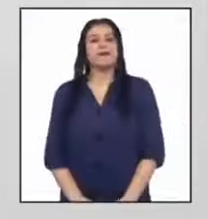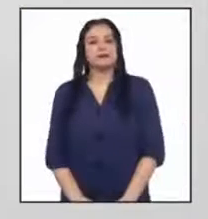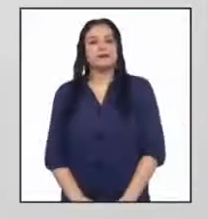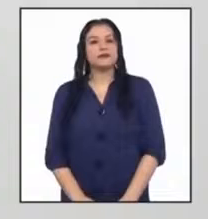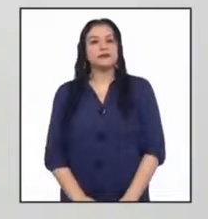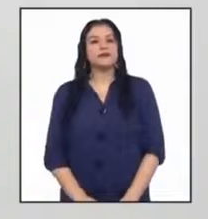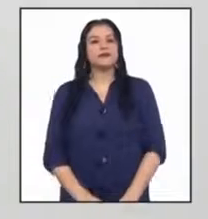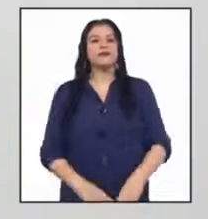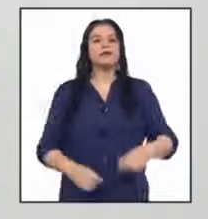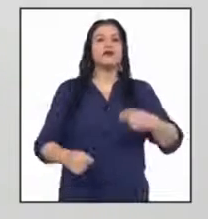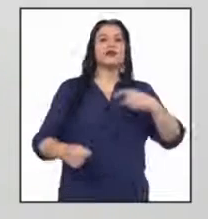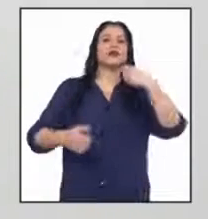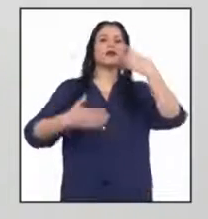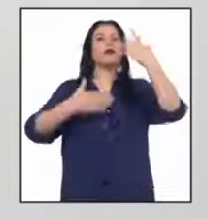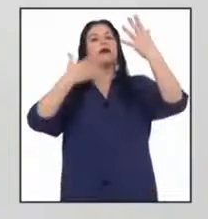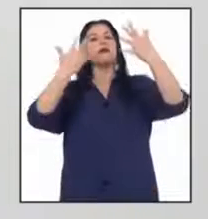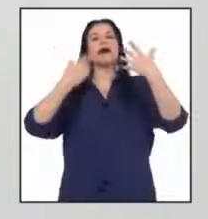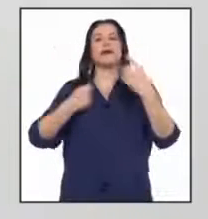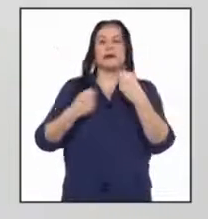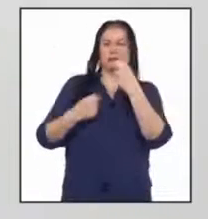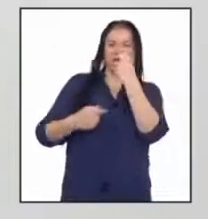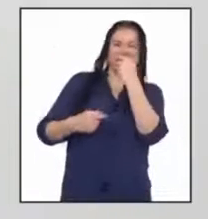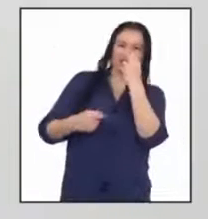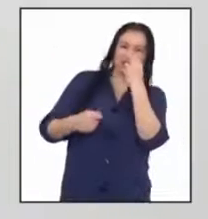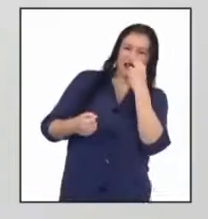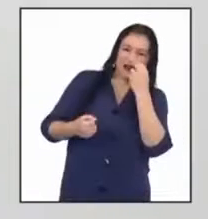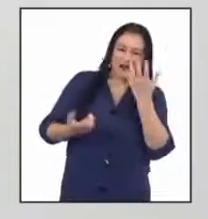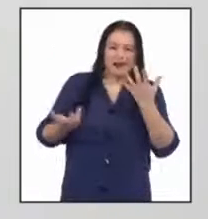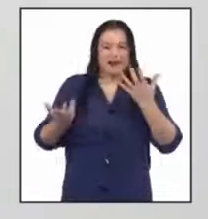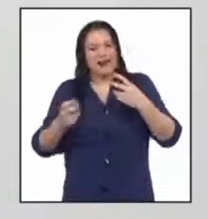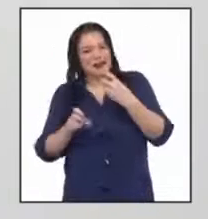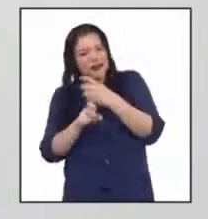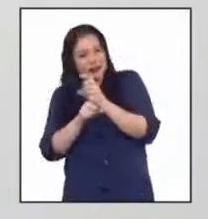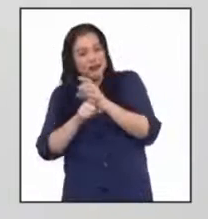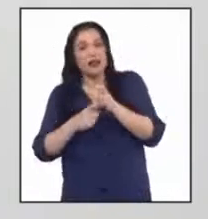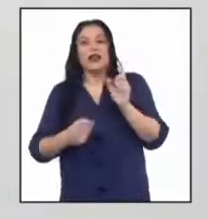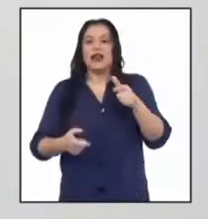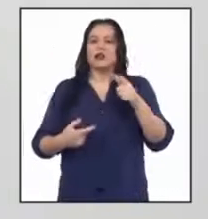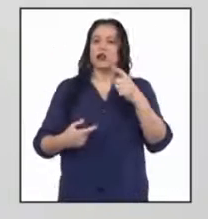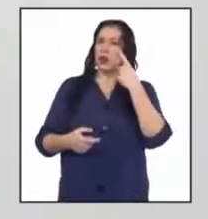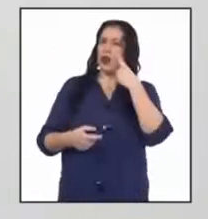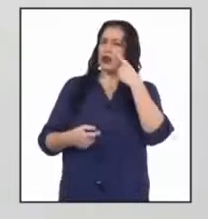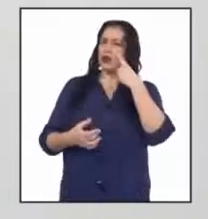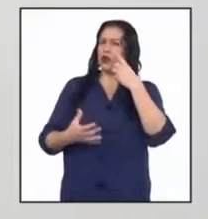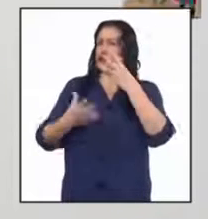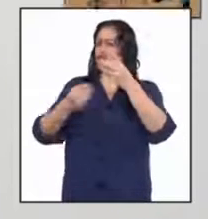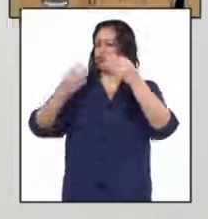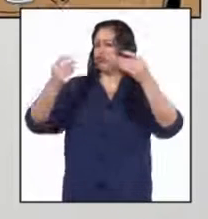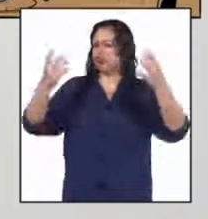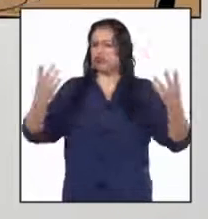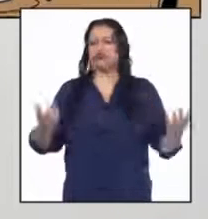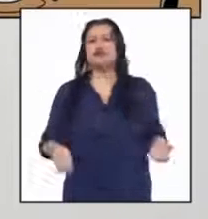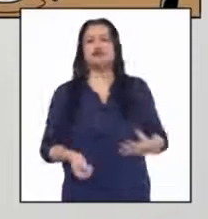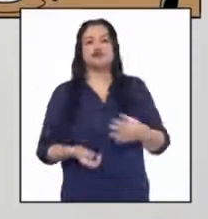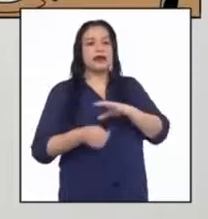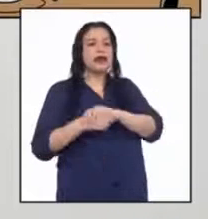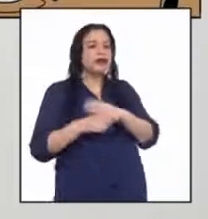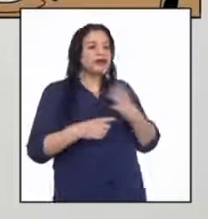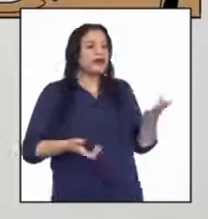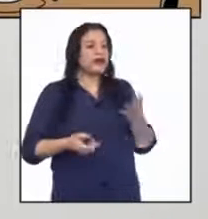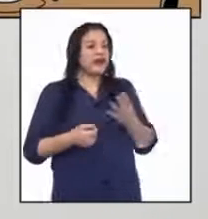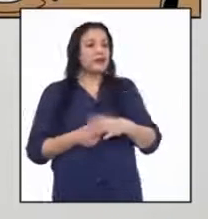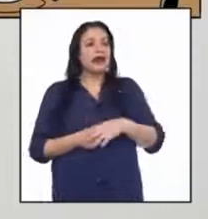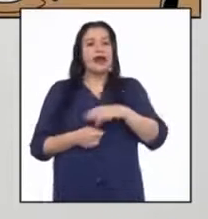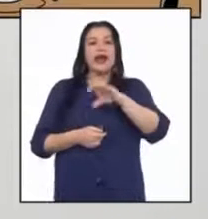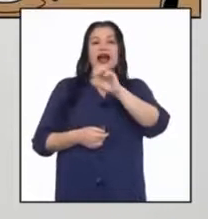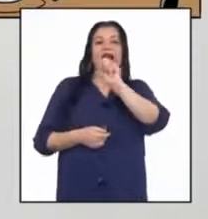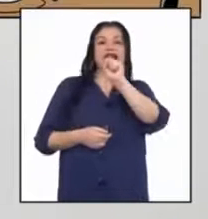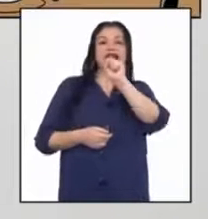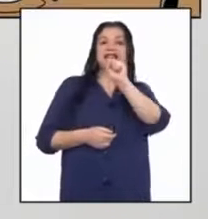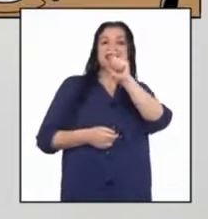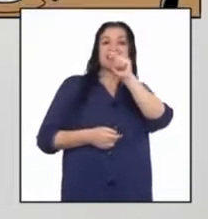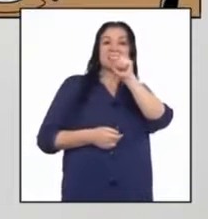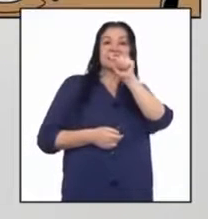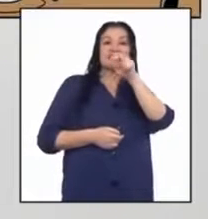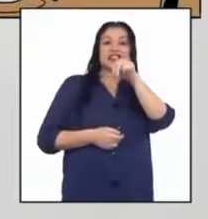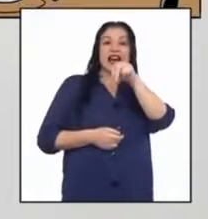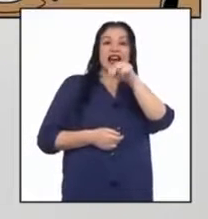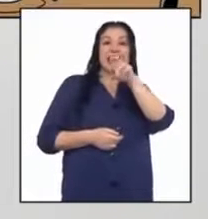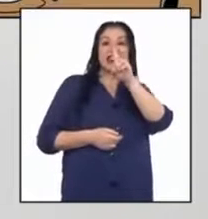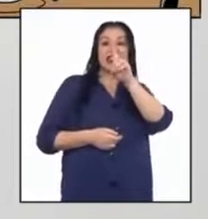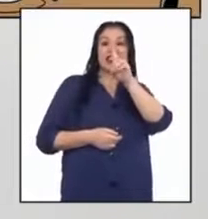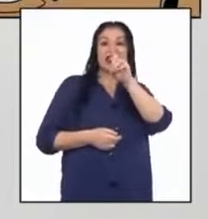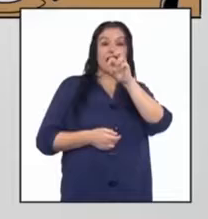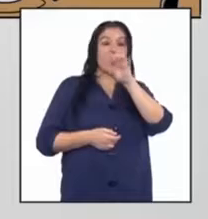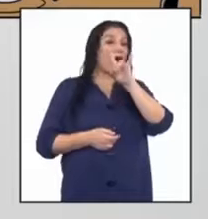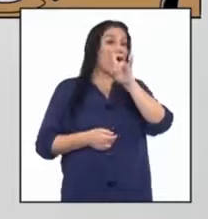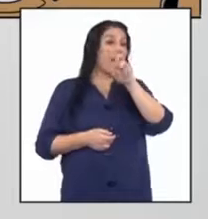El monólogo cómico. Este es un fenómeno muy conocido a nivel mundial denominado stand-up comedy, o como algunos